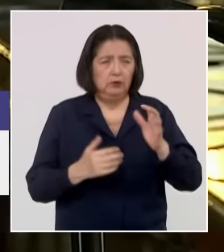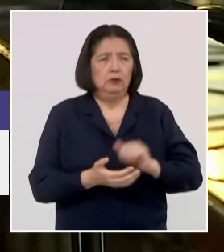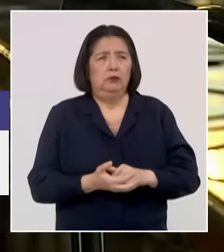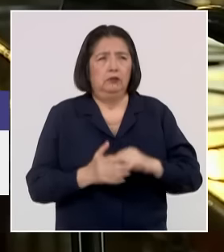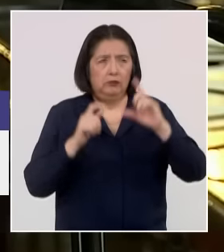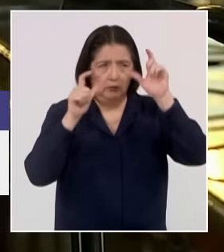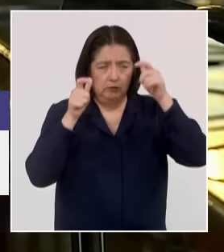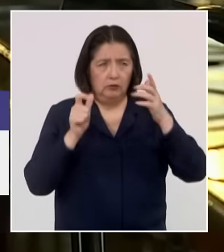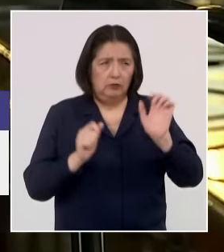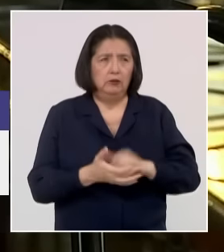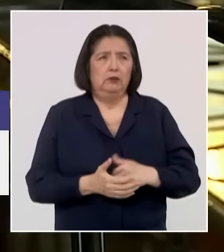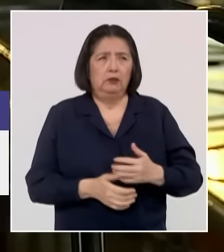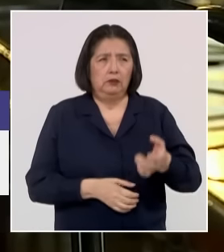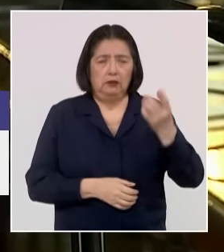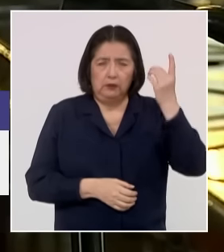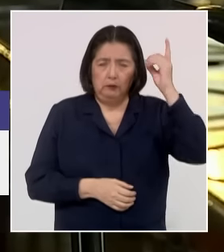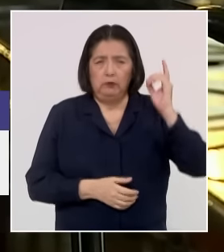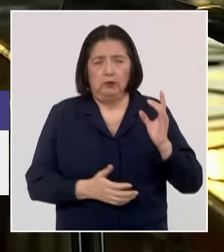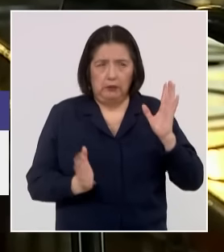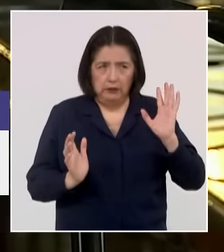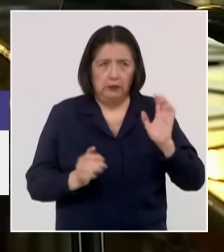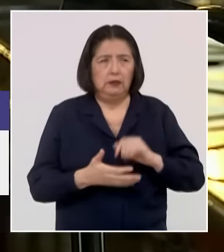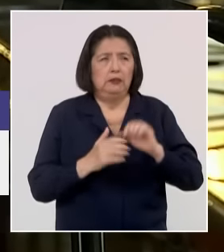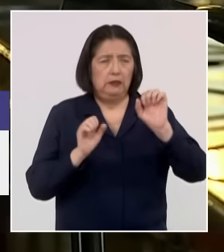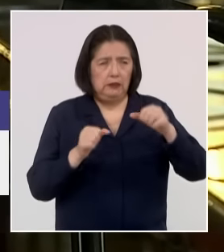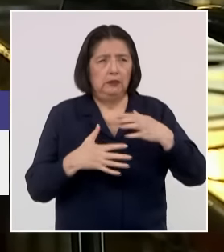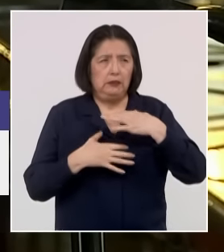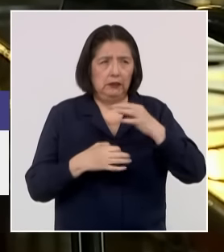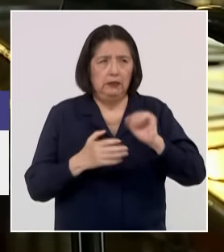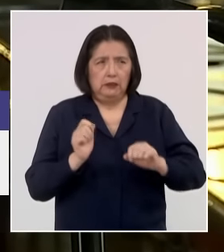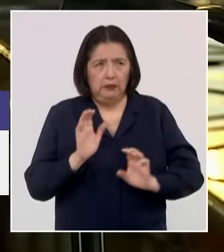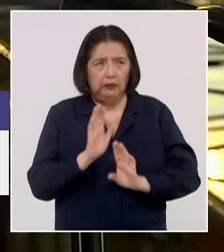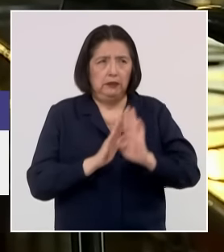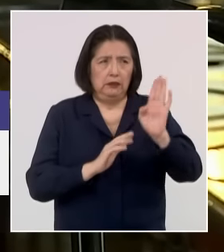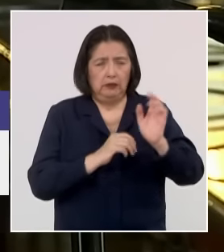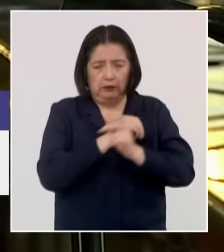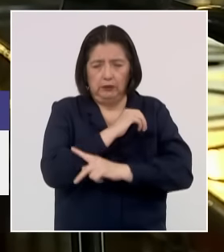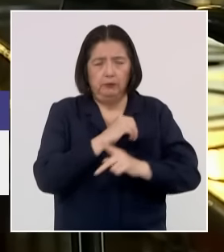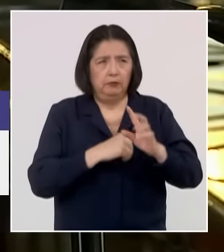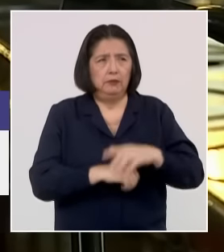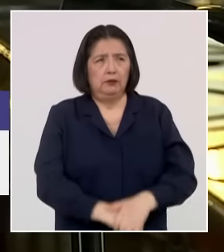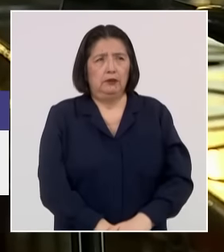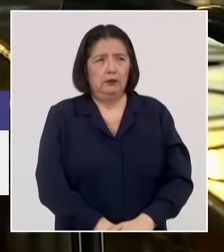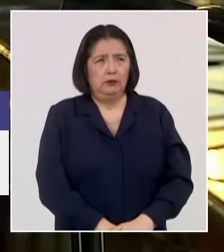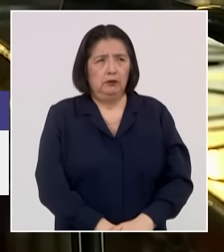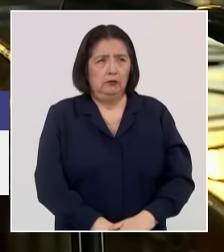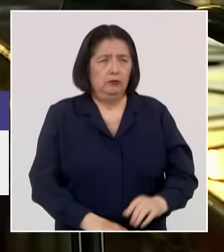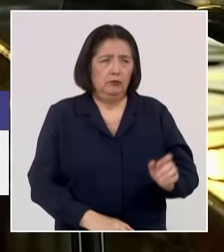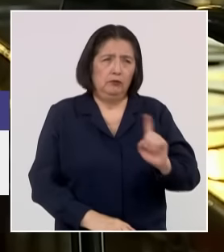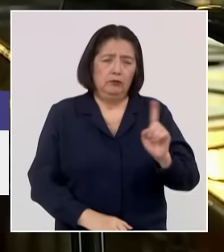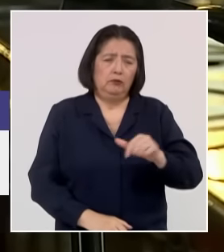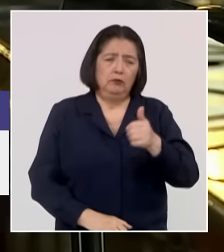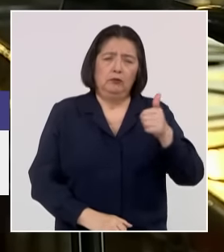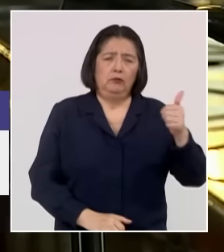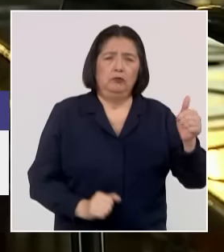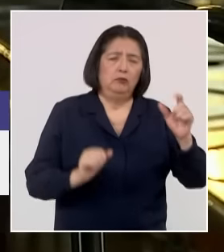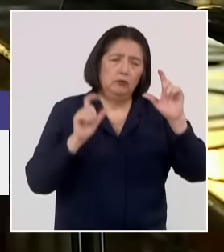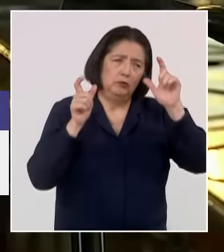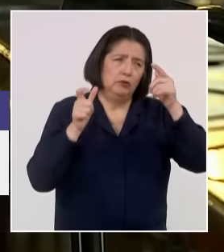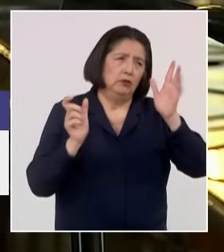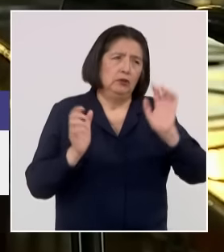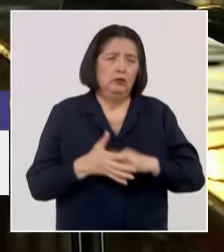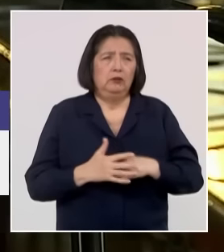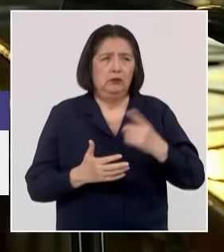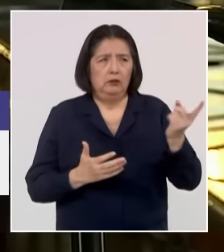los congresistas demócratas que les interesa el desarrollo del país. Y no como aquellos congresistas que los